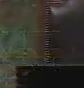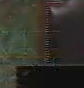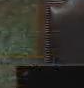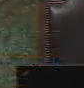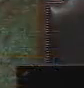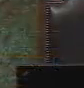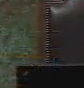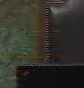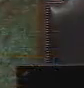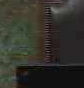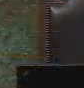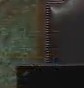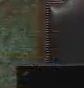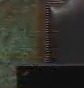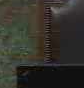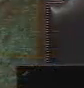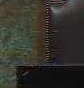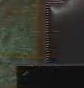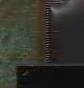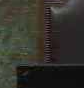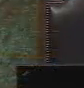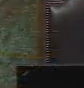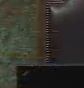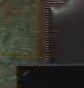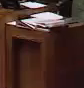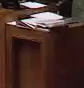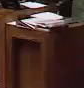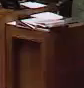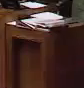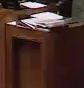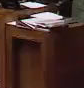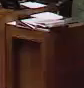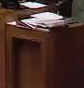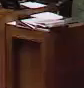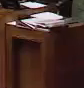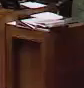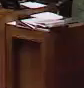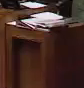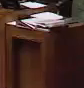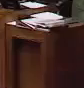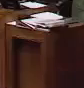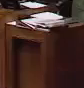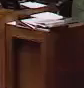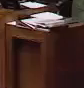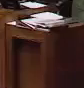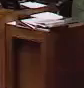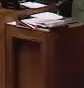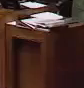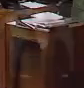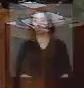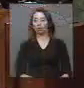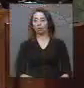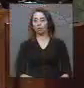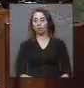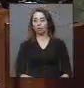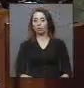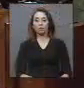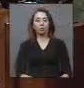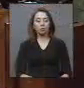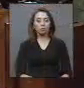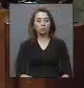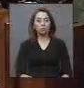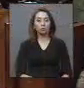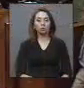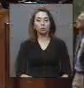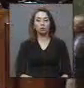Diputado Bernardo Berger, tiene la palabra hasta por 4 minutos. Gracias, señor presidente. Claro está que es el sector público en el que se